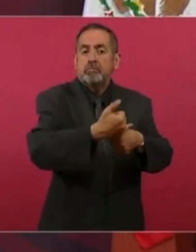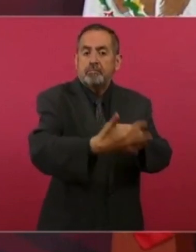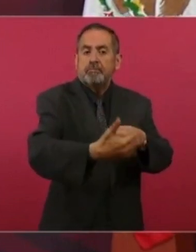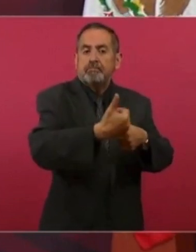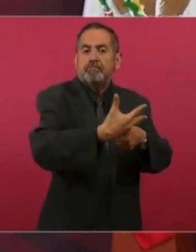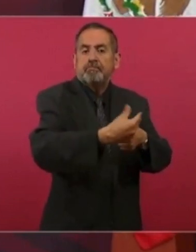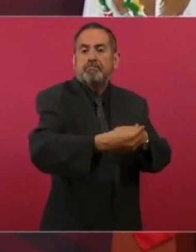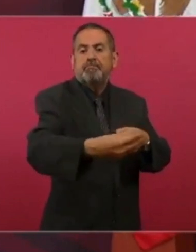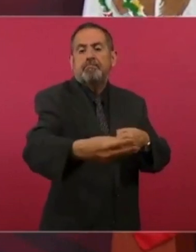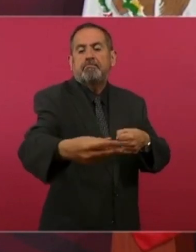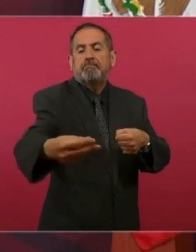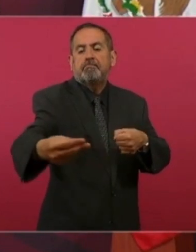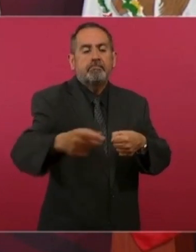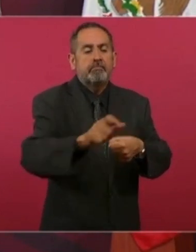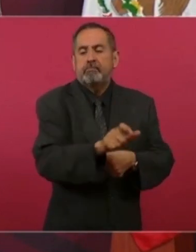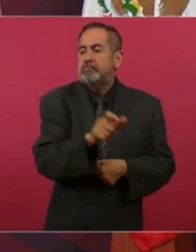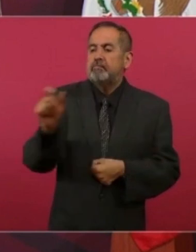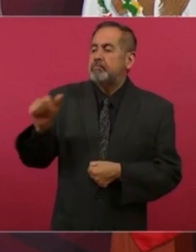que también